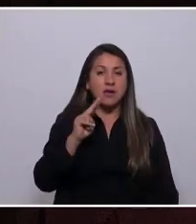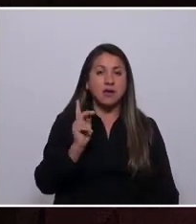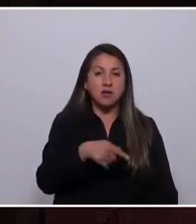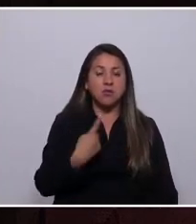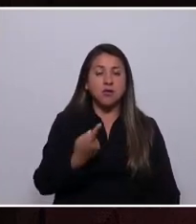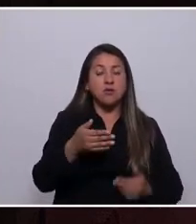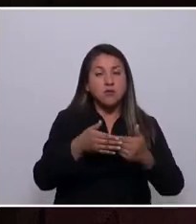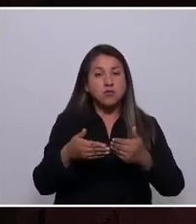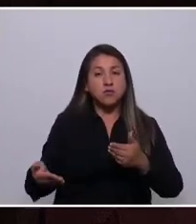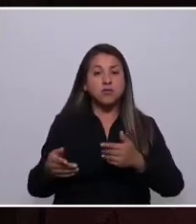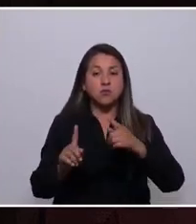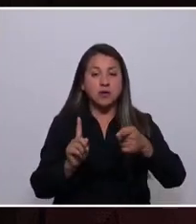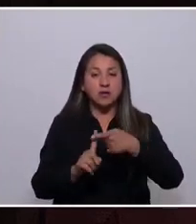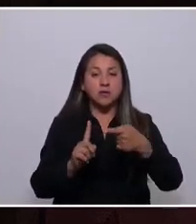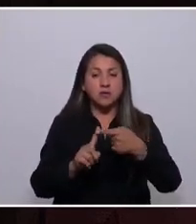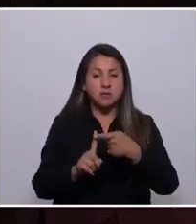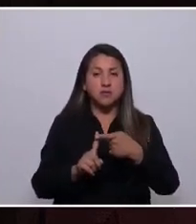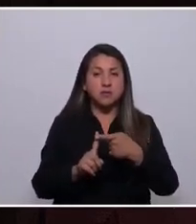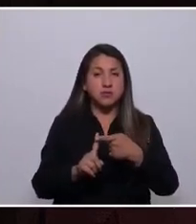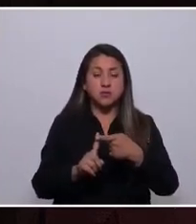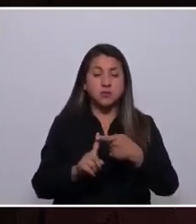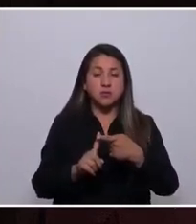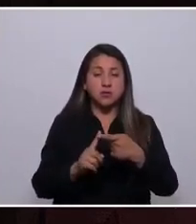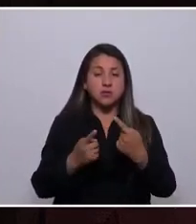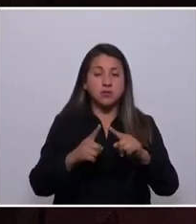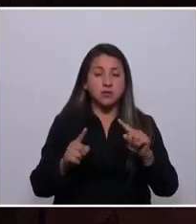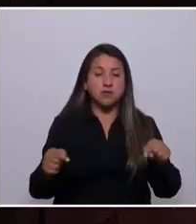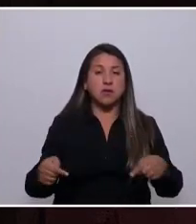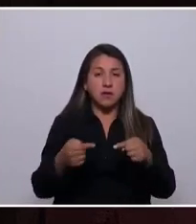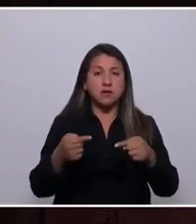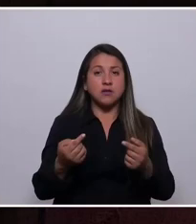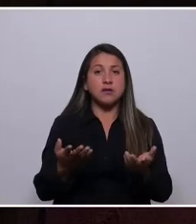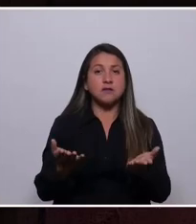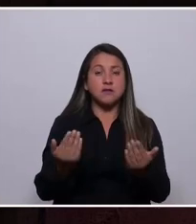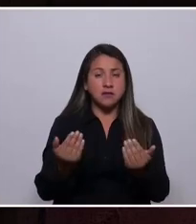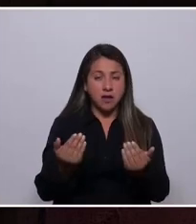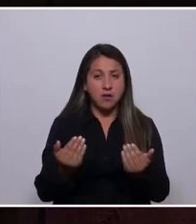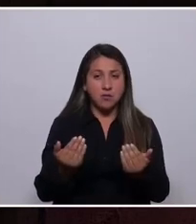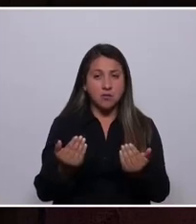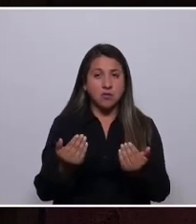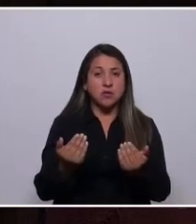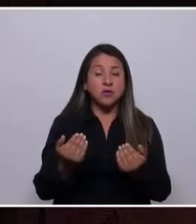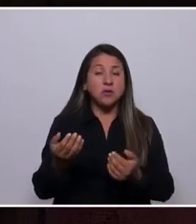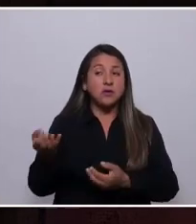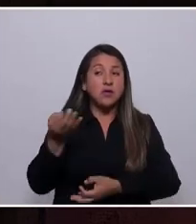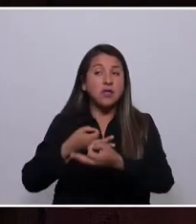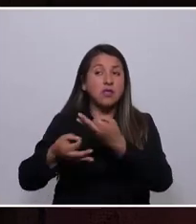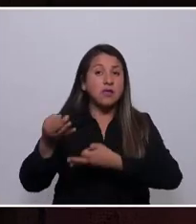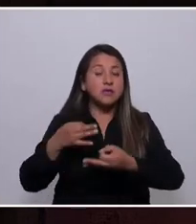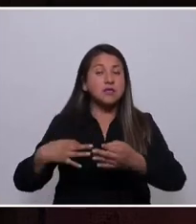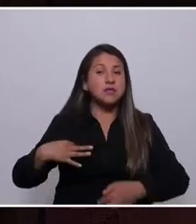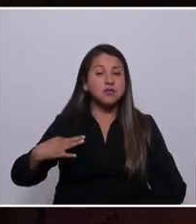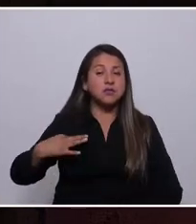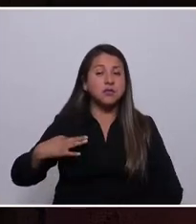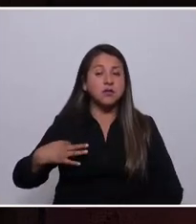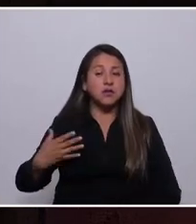de participación son totalmente lo contrario. Nosotros lo que necesitamos es escuchar lo que la ciudadanía nos dice, ojalá